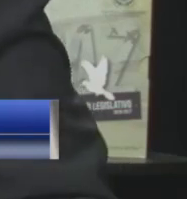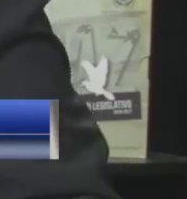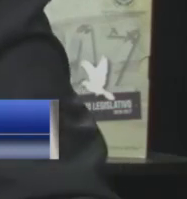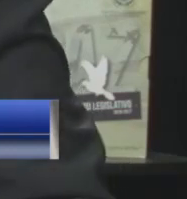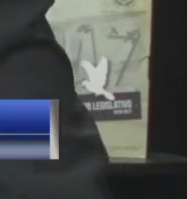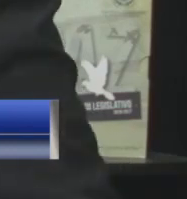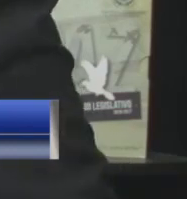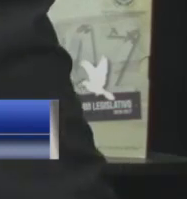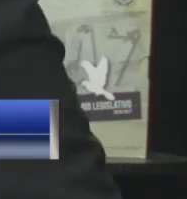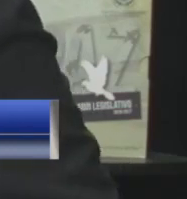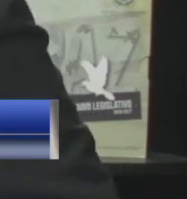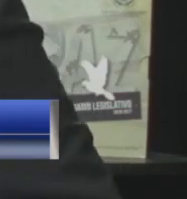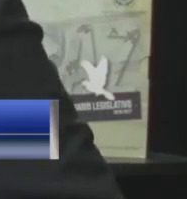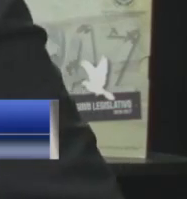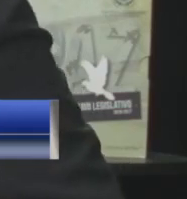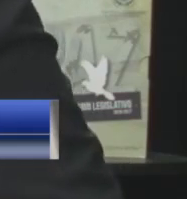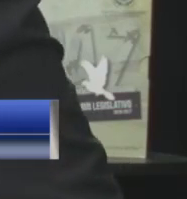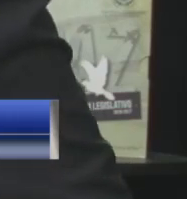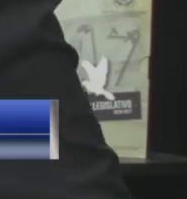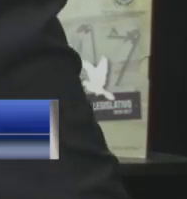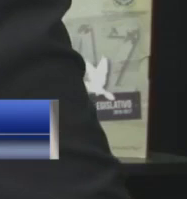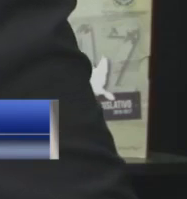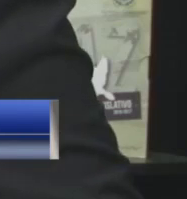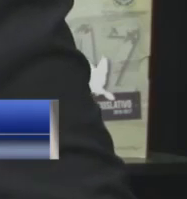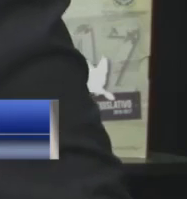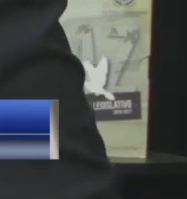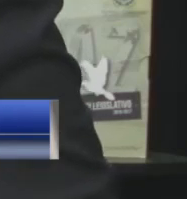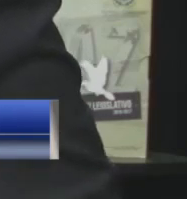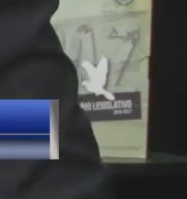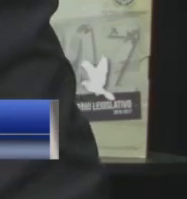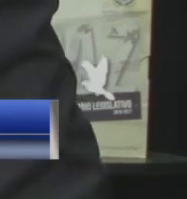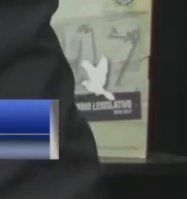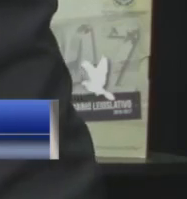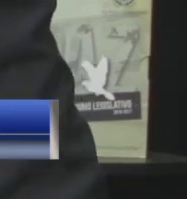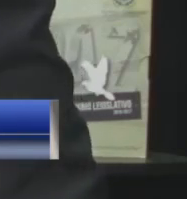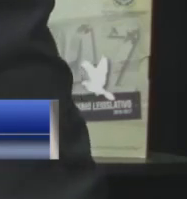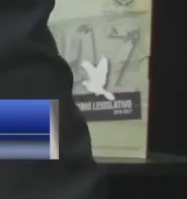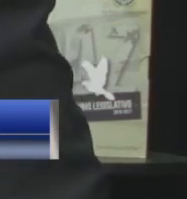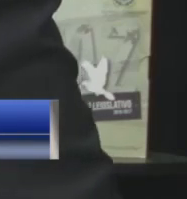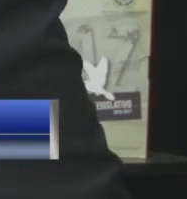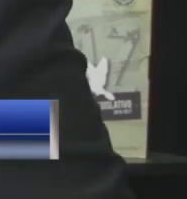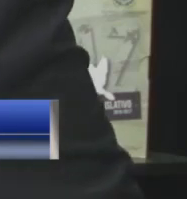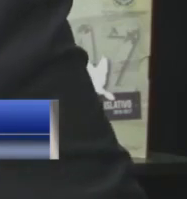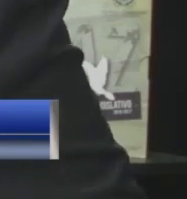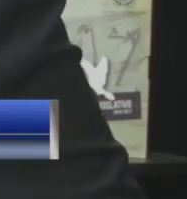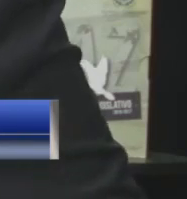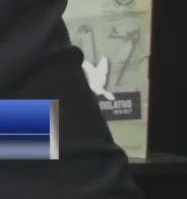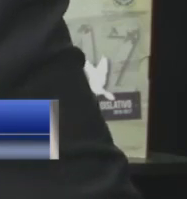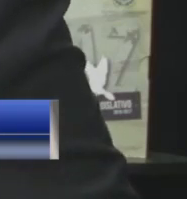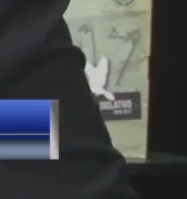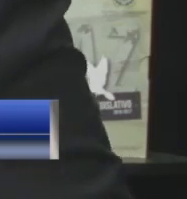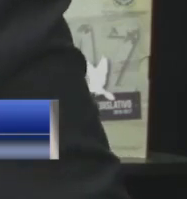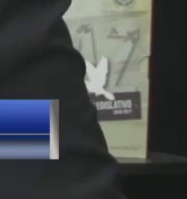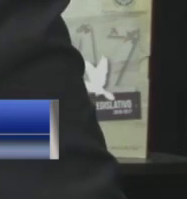esta es una epidemia que ya la Organización Mundial de la Salud ha dicho que los países deben de prepararse para una posible pandemia.